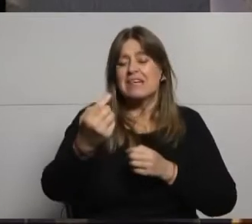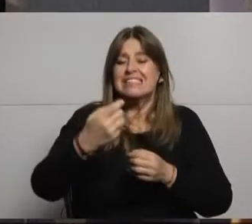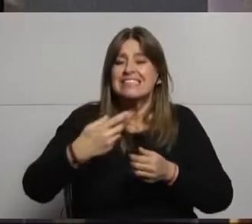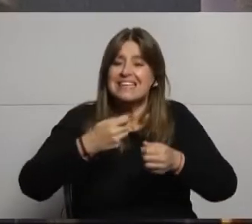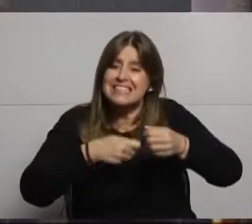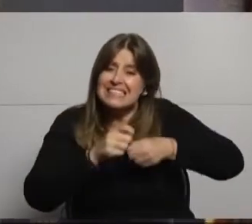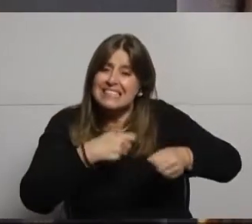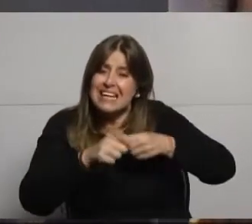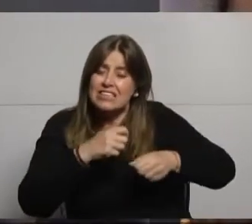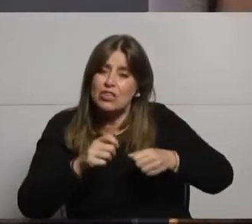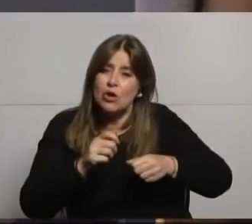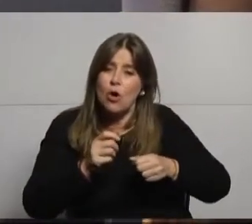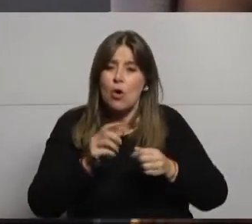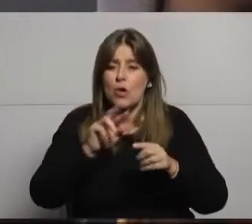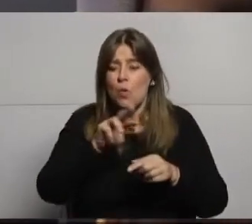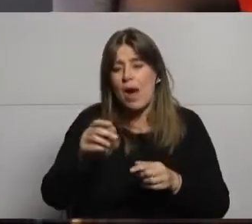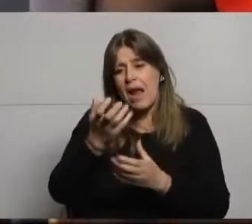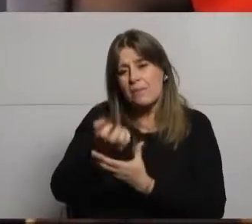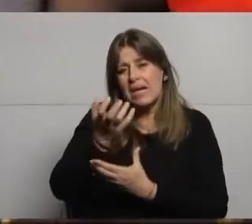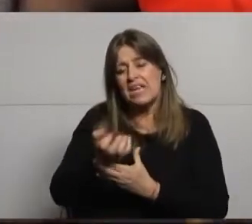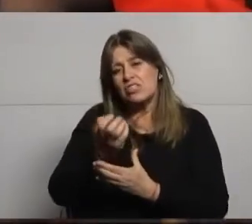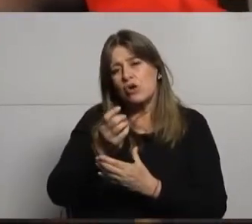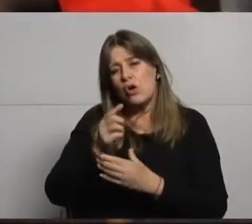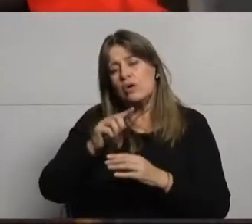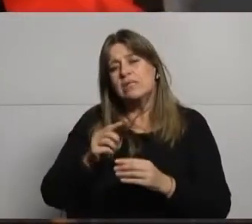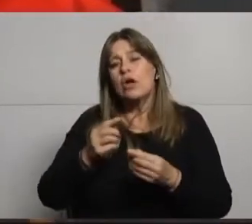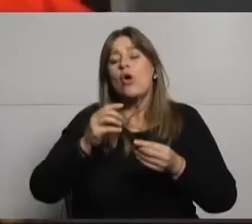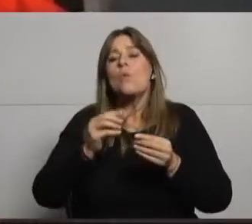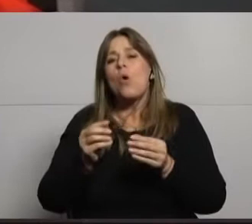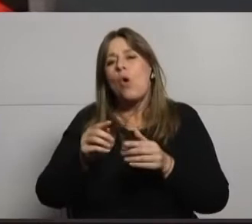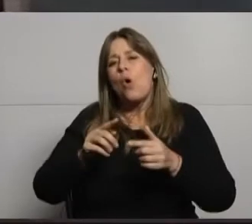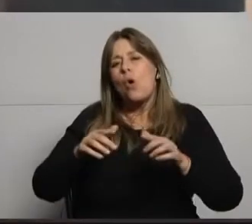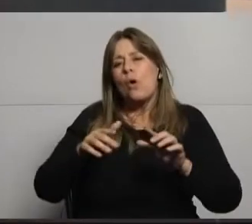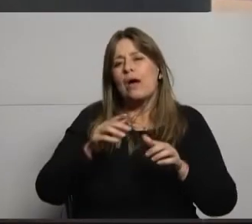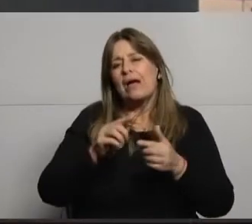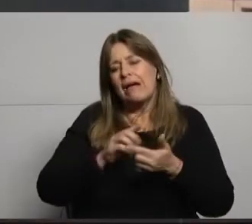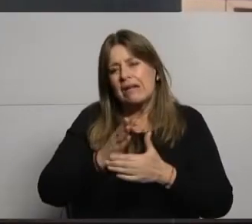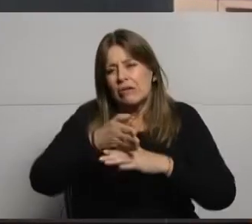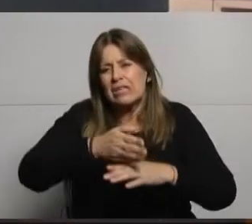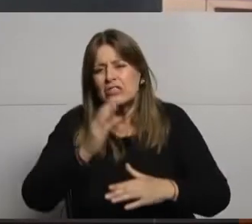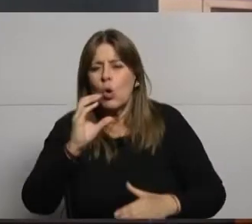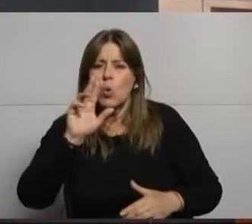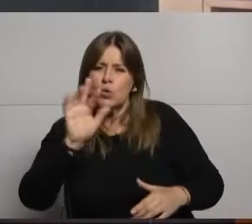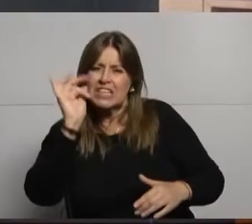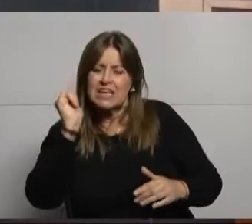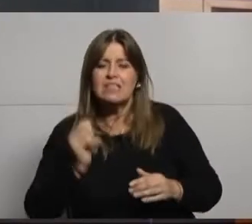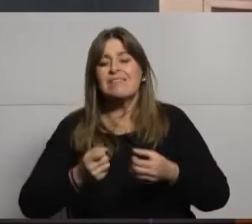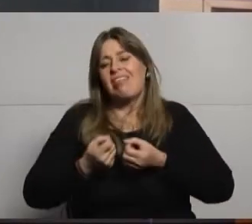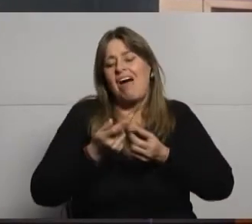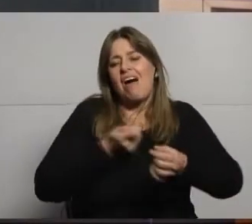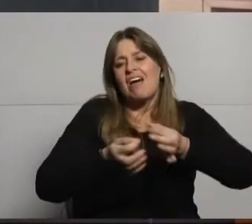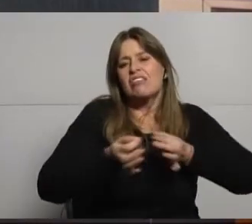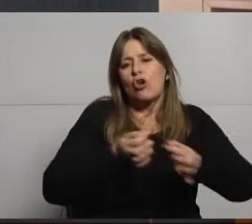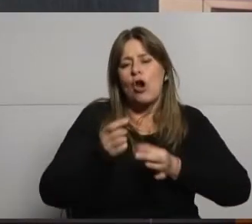igual que también con la aplicación a través de la CUTI, se gestionaron horas de donación de las